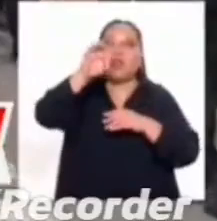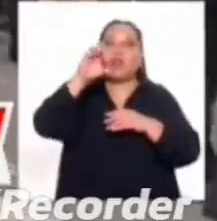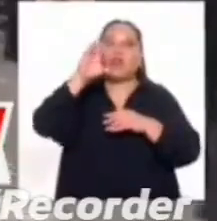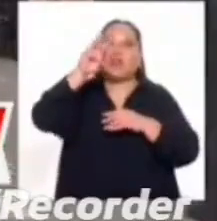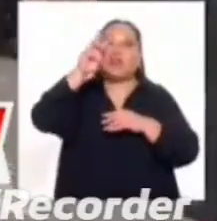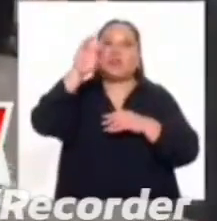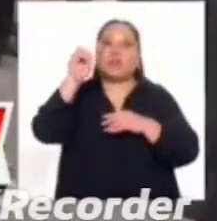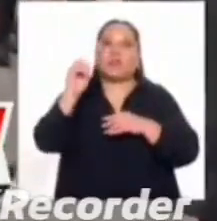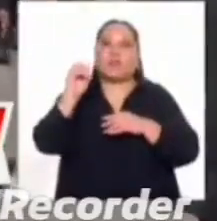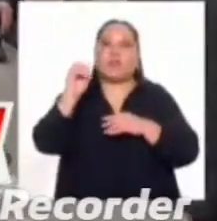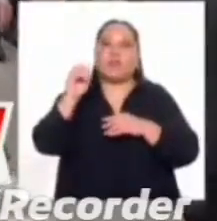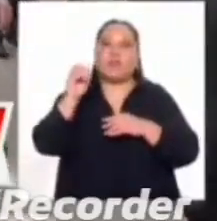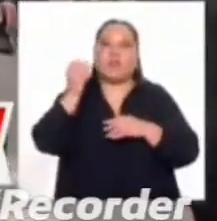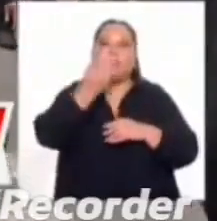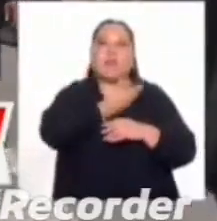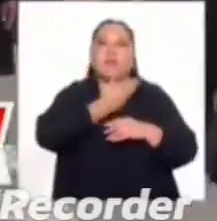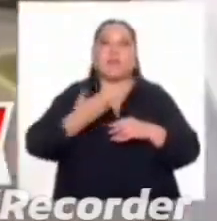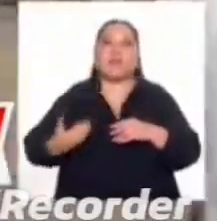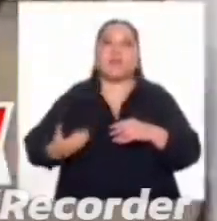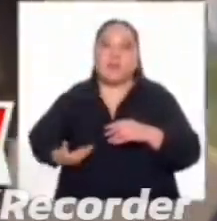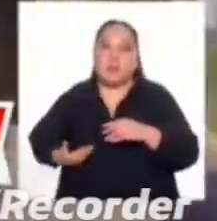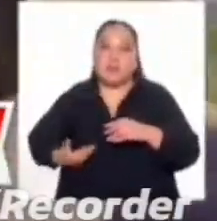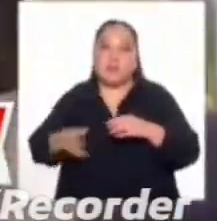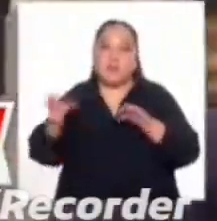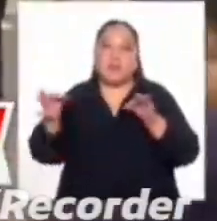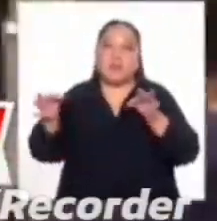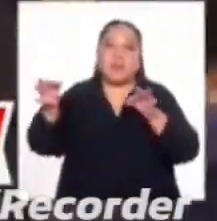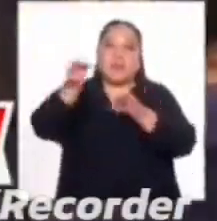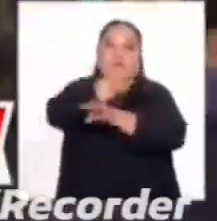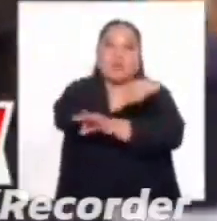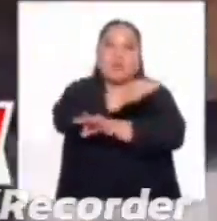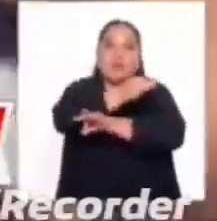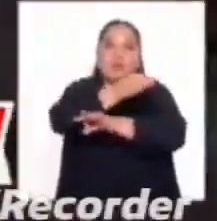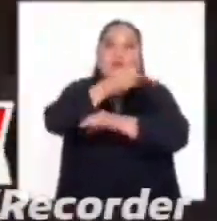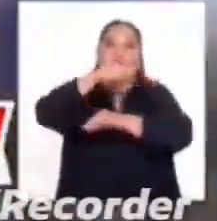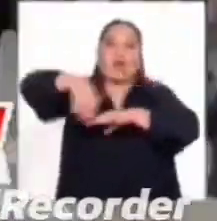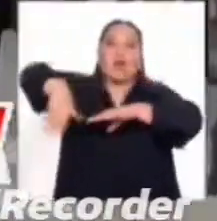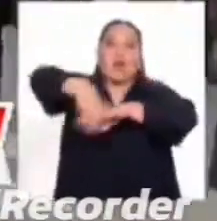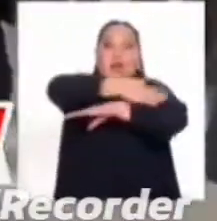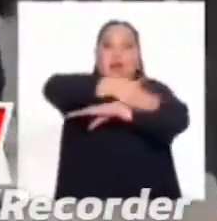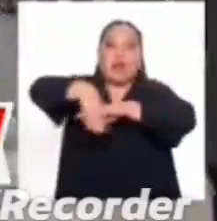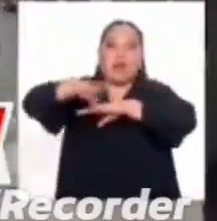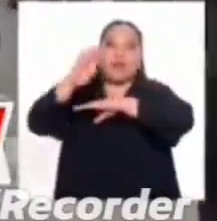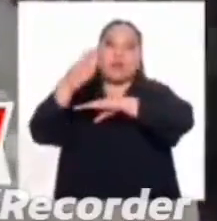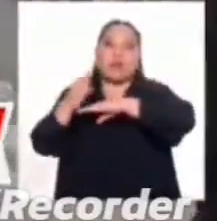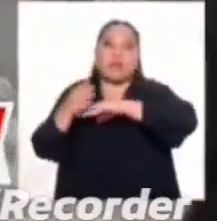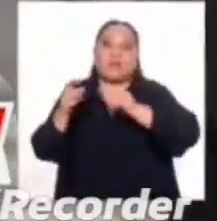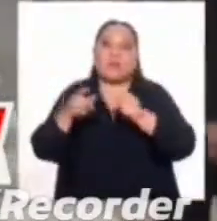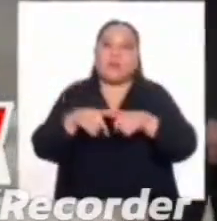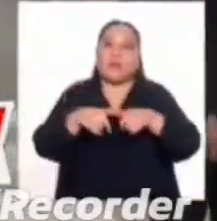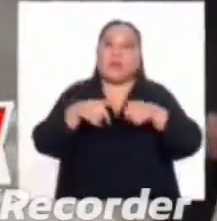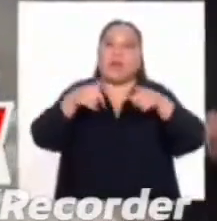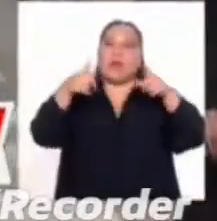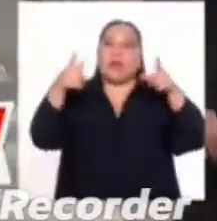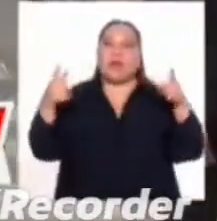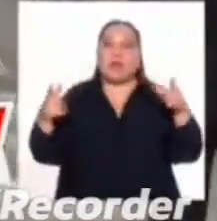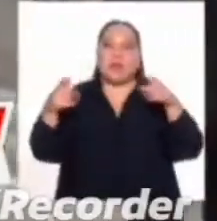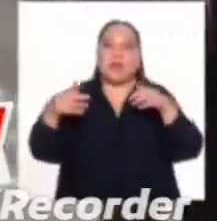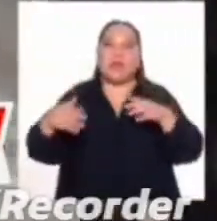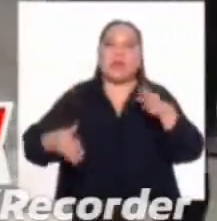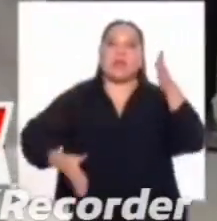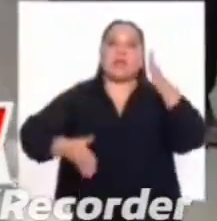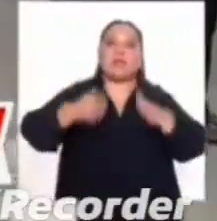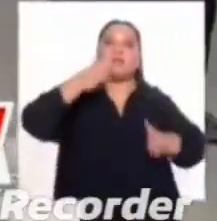Ugarteche trasladó la fiesta patriótica a la Avenida Brasil en razón de su extensión. El desfile de ese